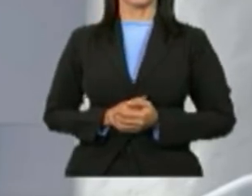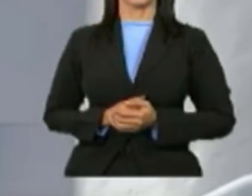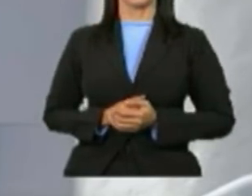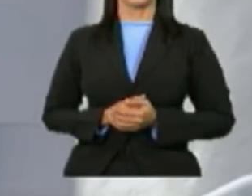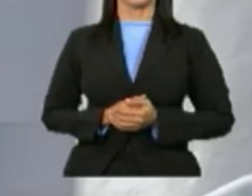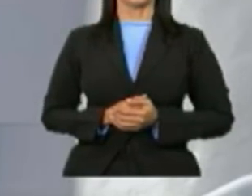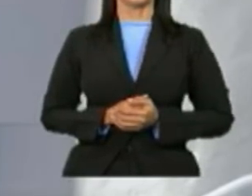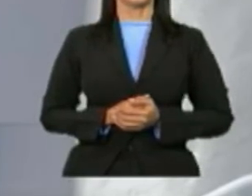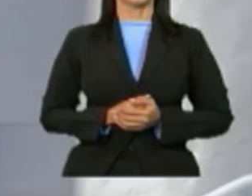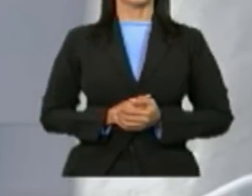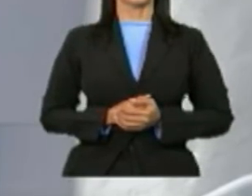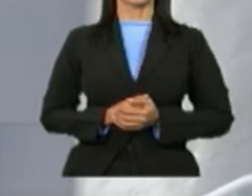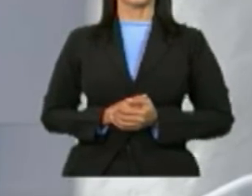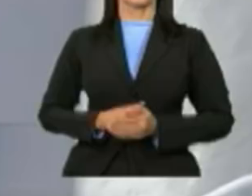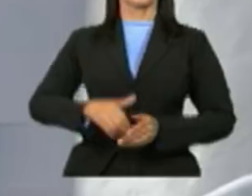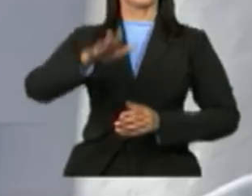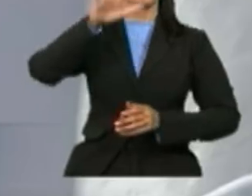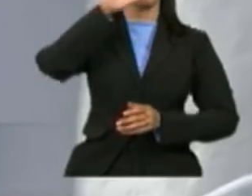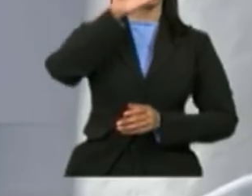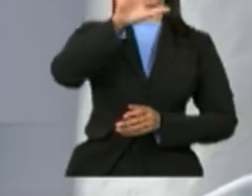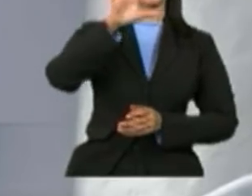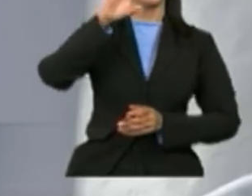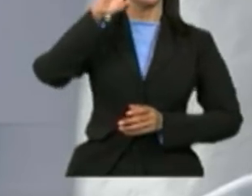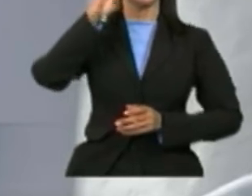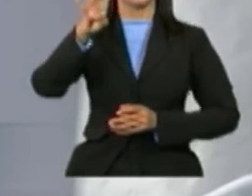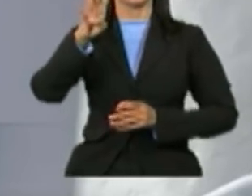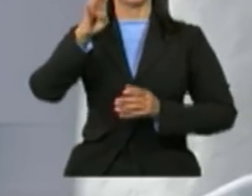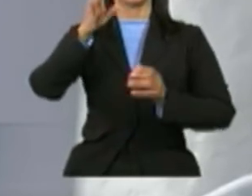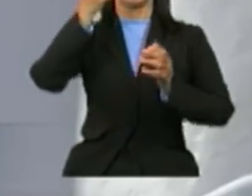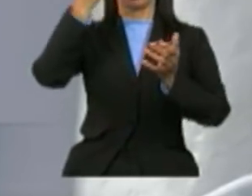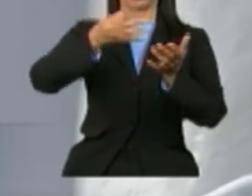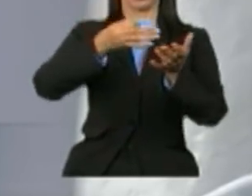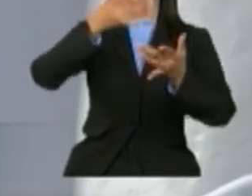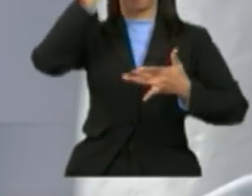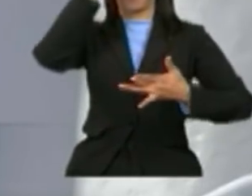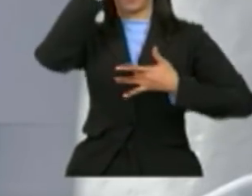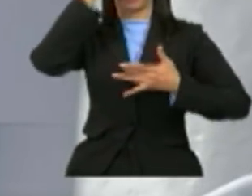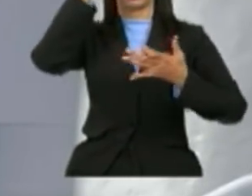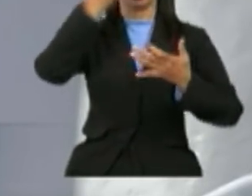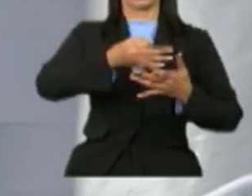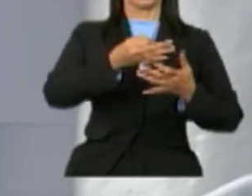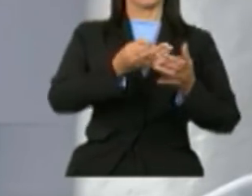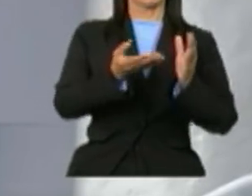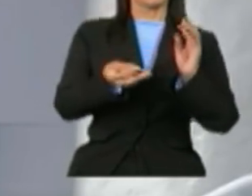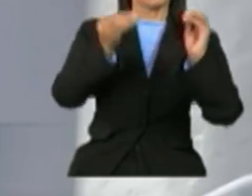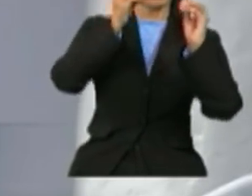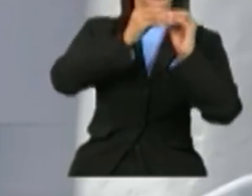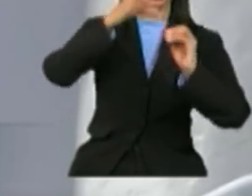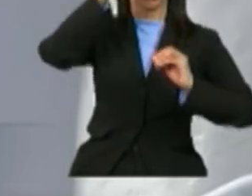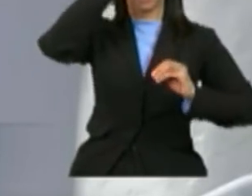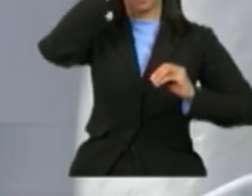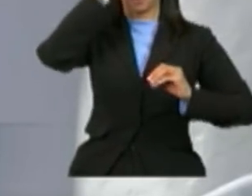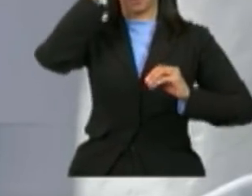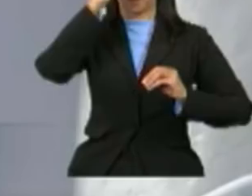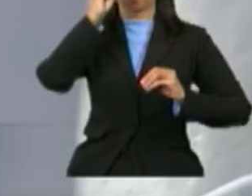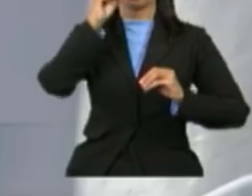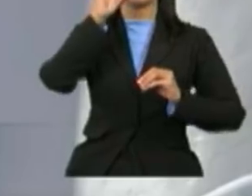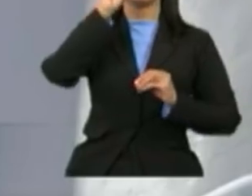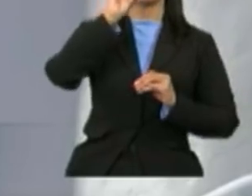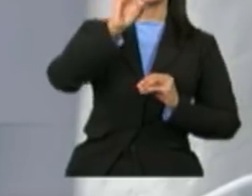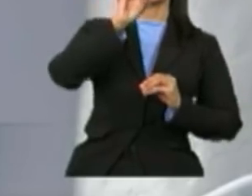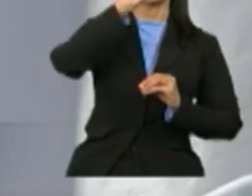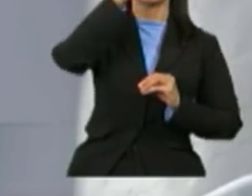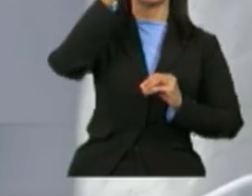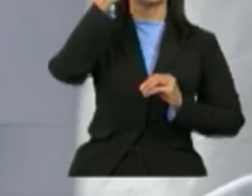El 54% de los casos confirmados corresponden a hombres y el 83%